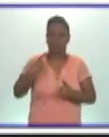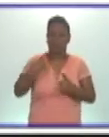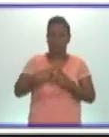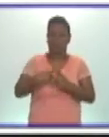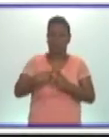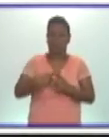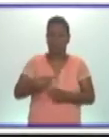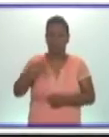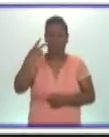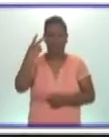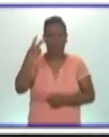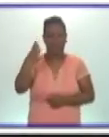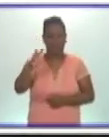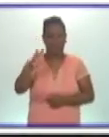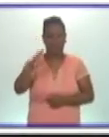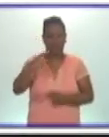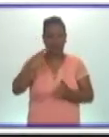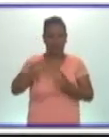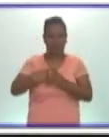variables iguales.